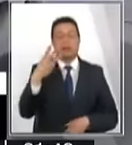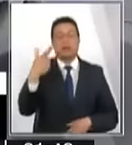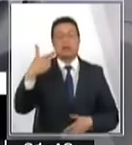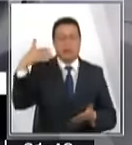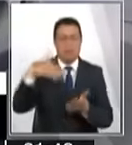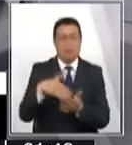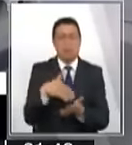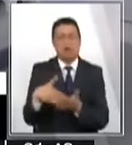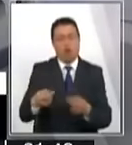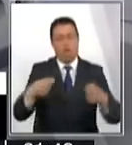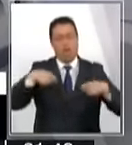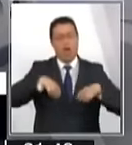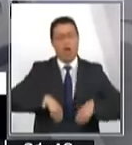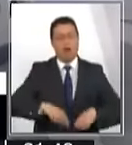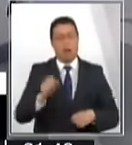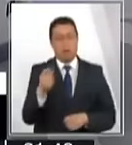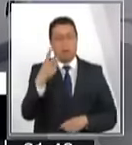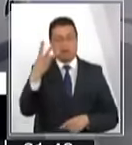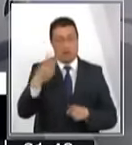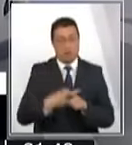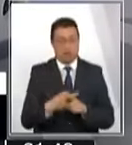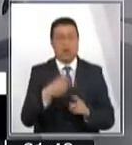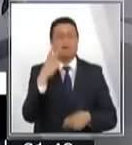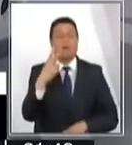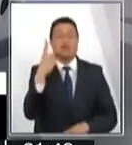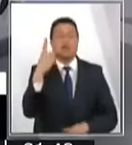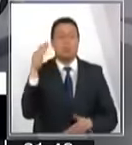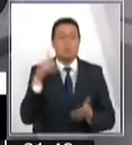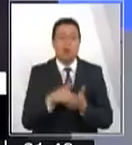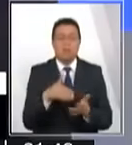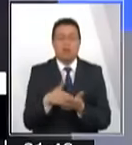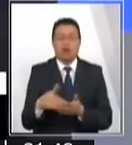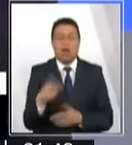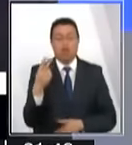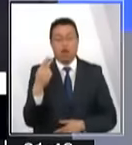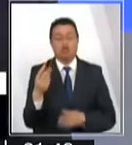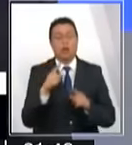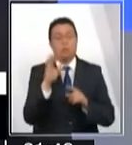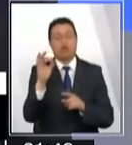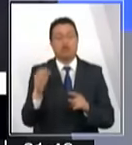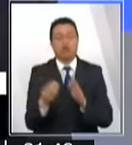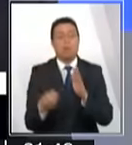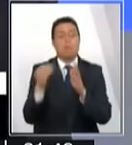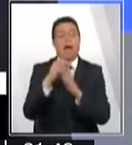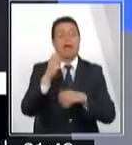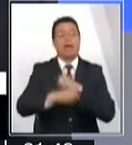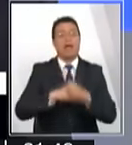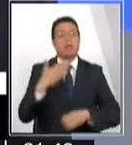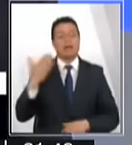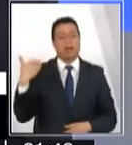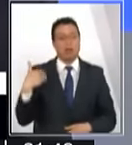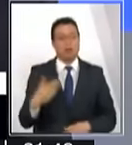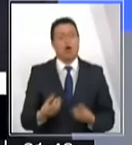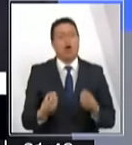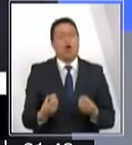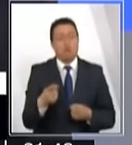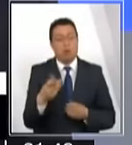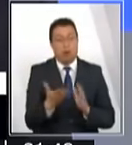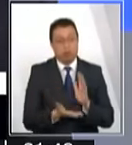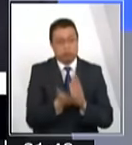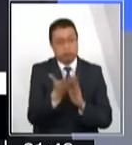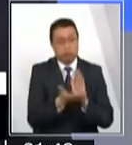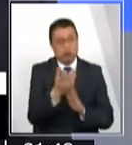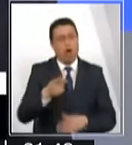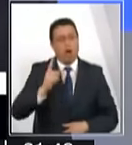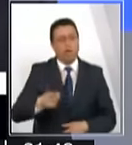pesos en el primer trimestre de este año 21,000 millones de pesos esos 12 Por más que el año pasado están obligadas entonces a subir los precios de los planes